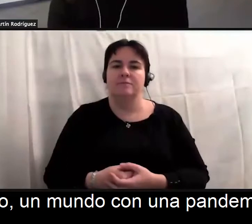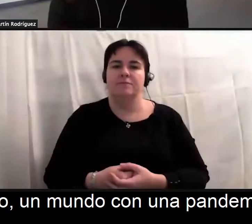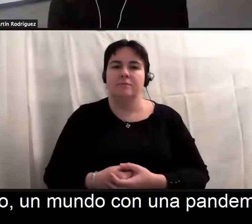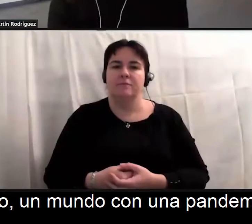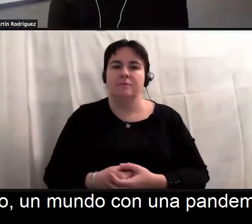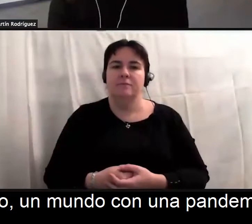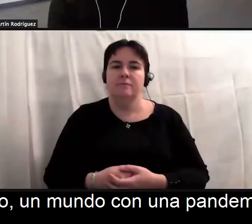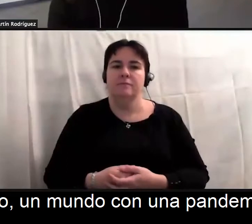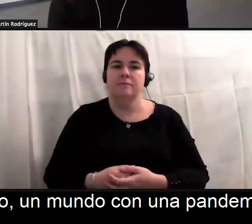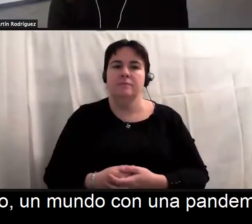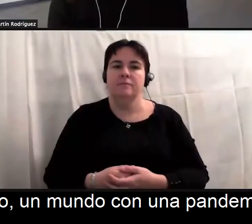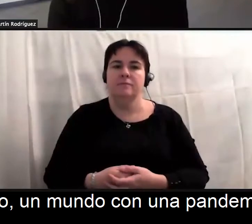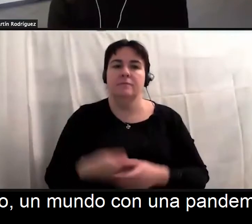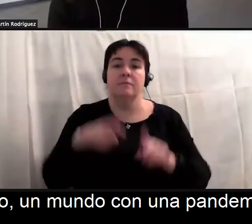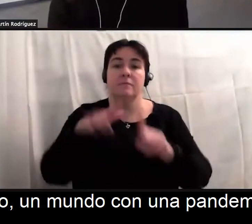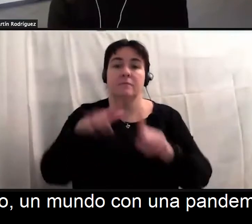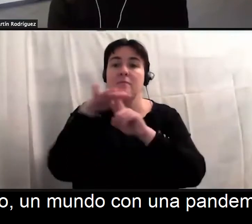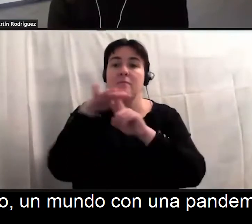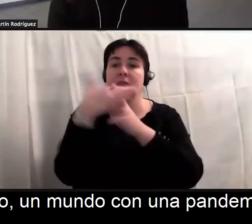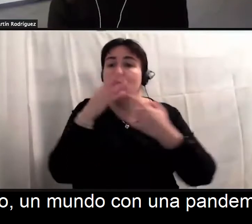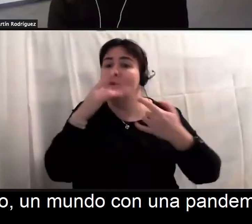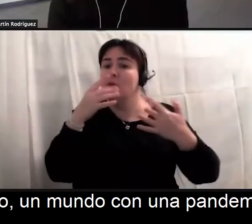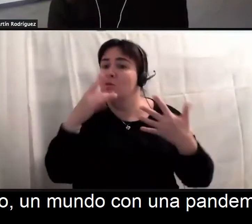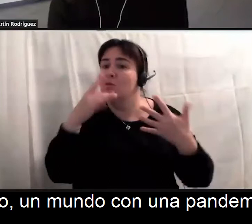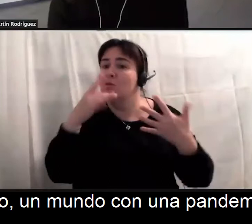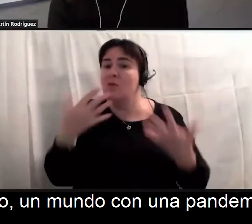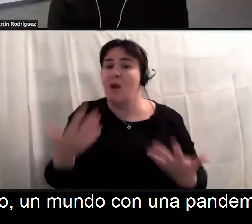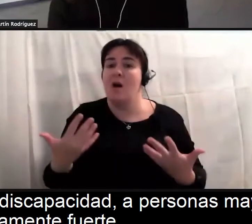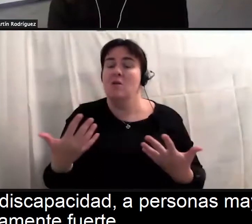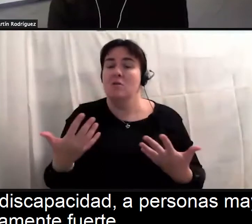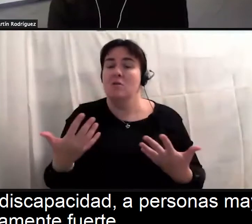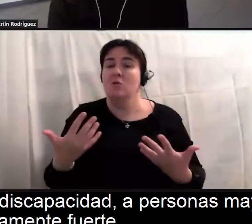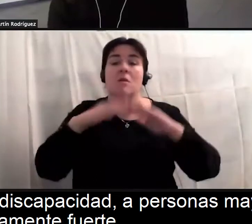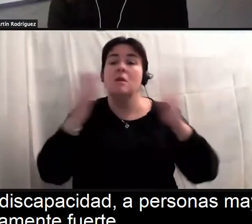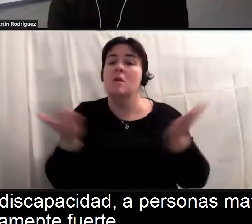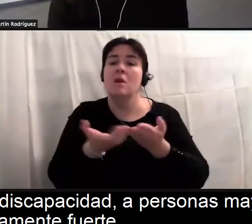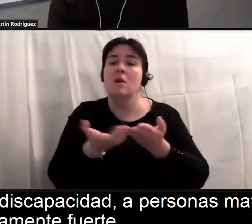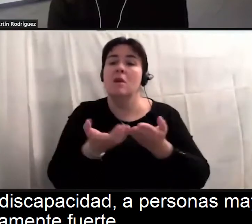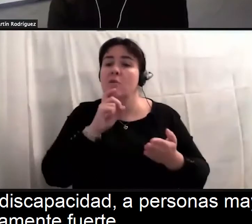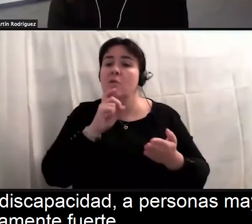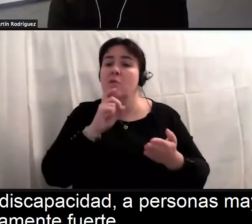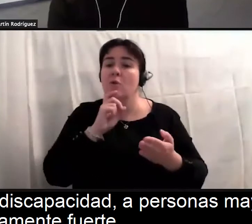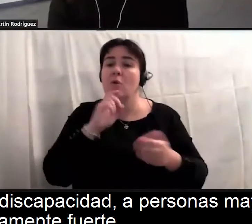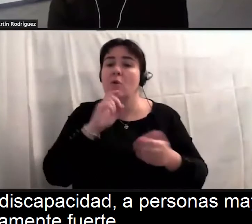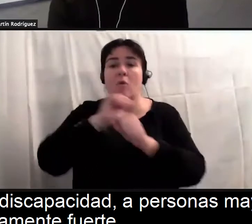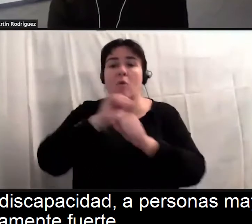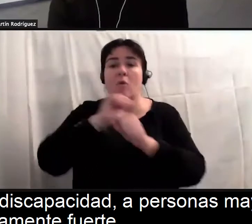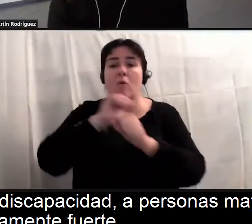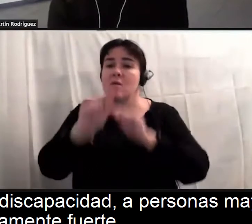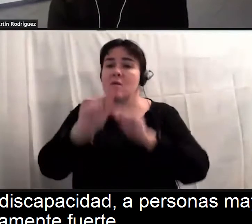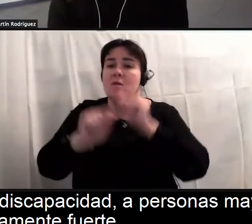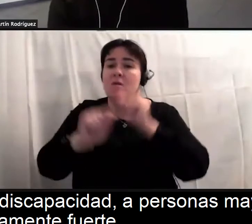viendo un mundo que tiene una pandemia y la pandemia que ha atacado a la gente con